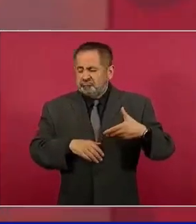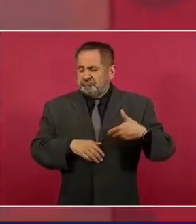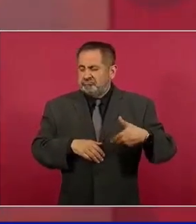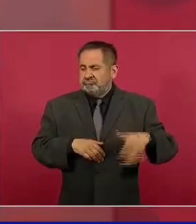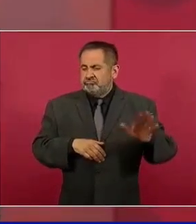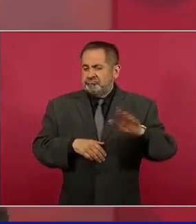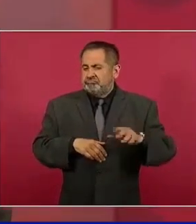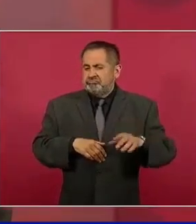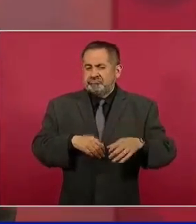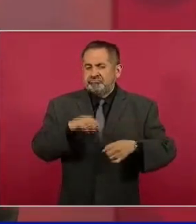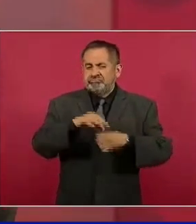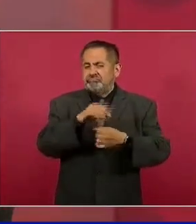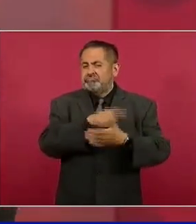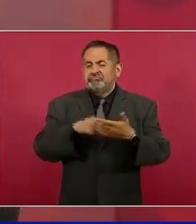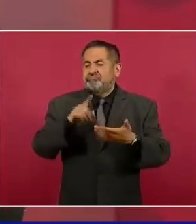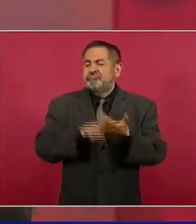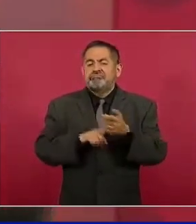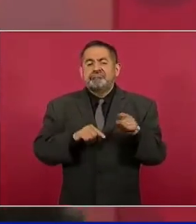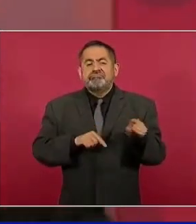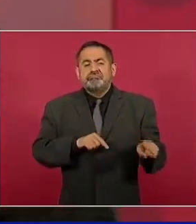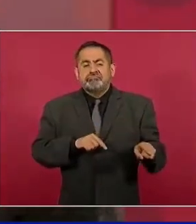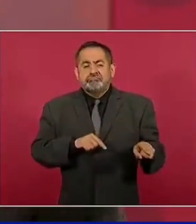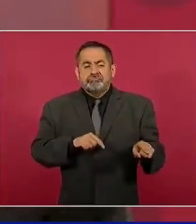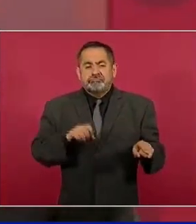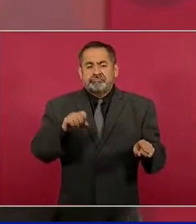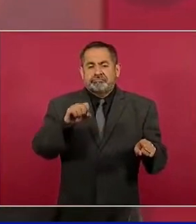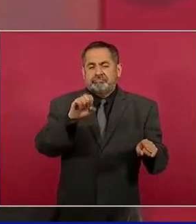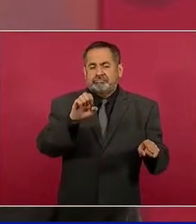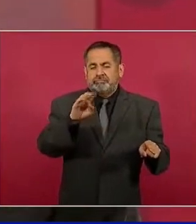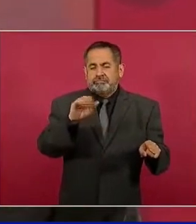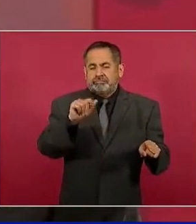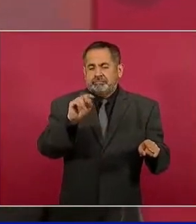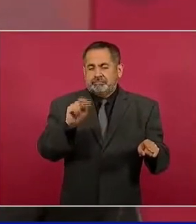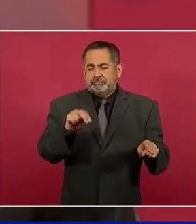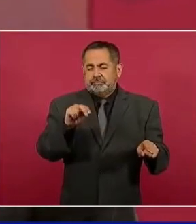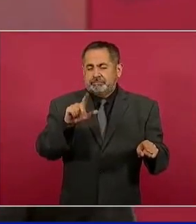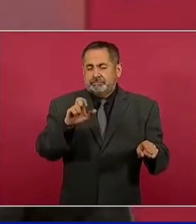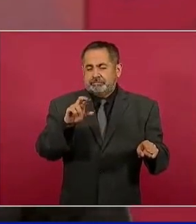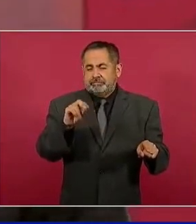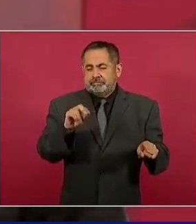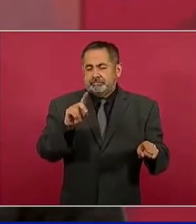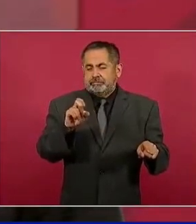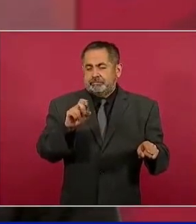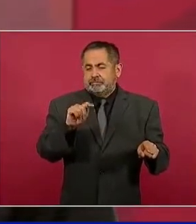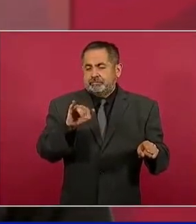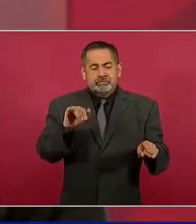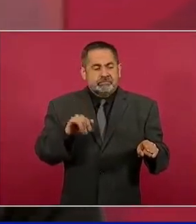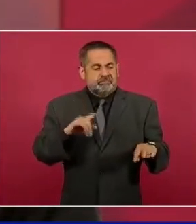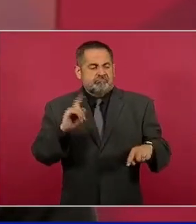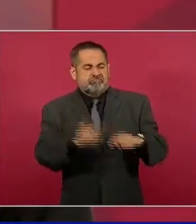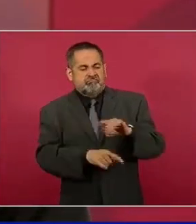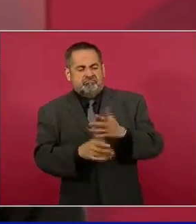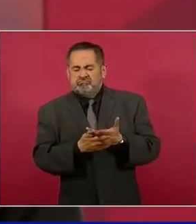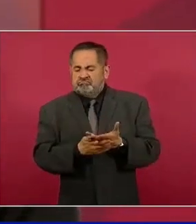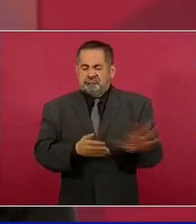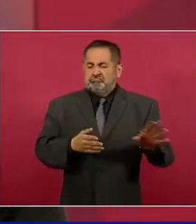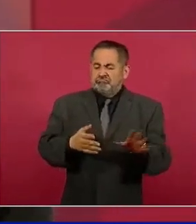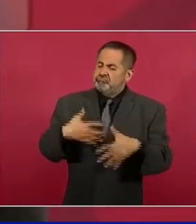legítimamente constituido, encabezado por Sebastián Lerdo de Tejada. Y se queda